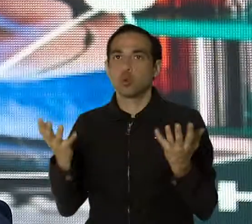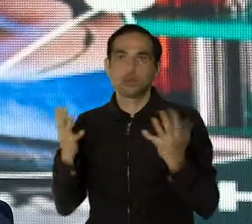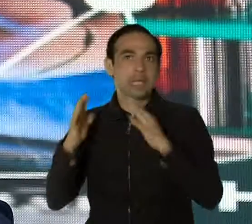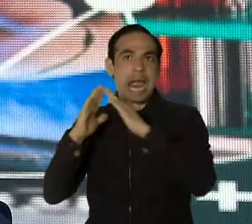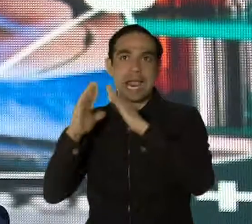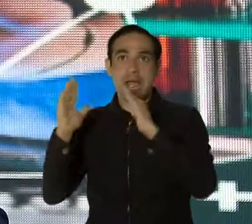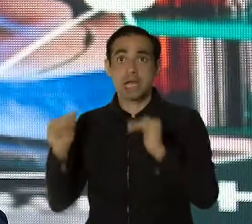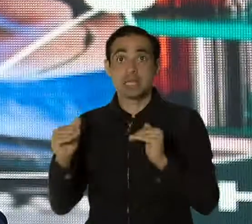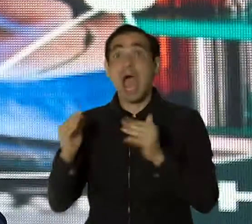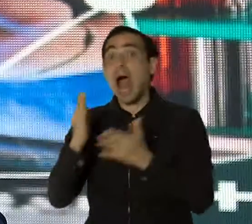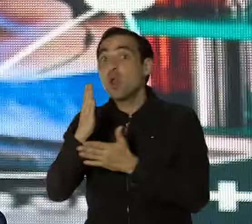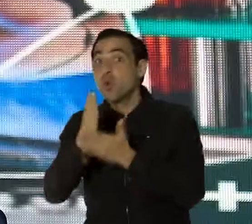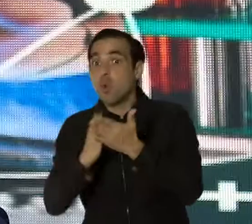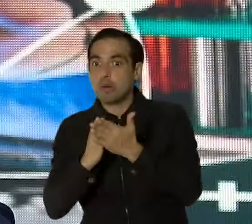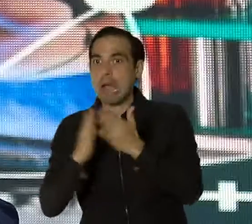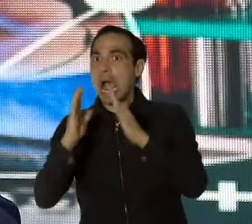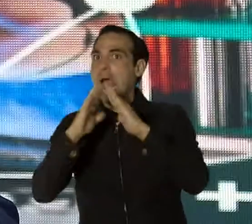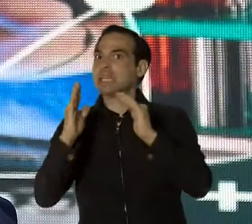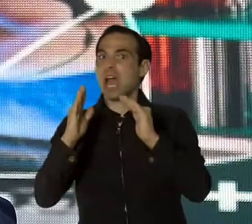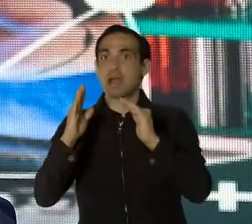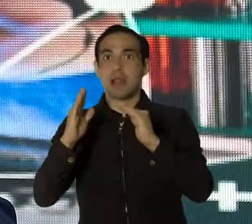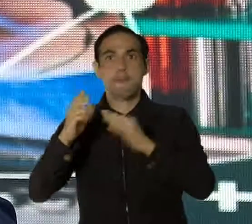precios, en otros se han mantenido